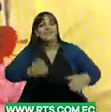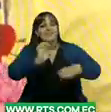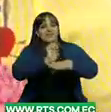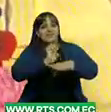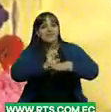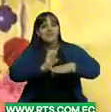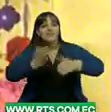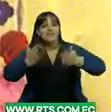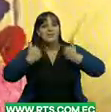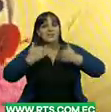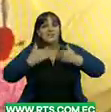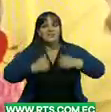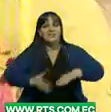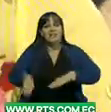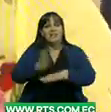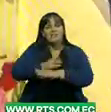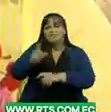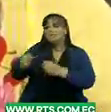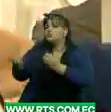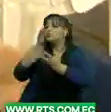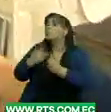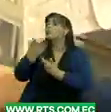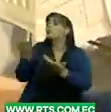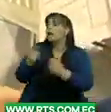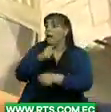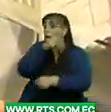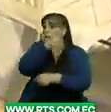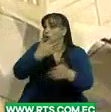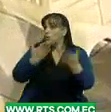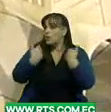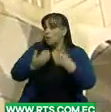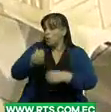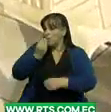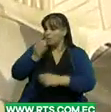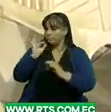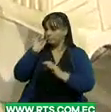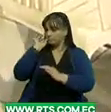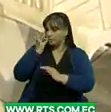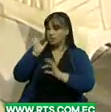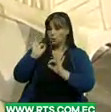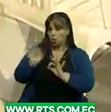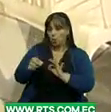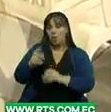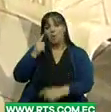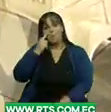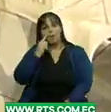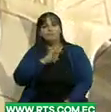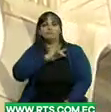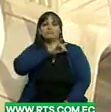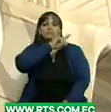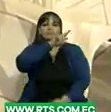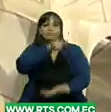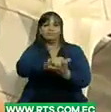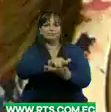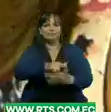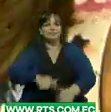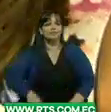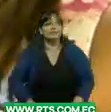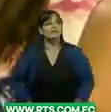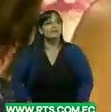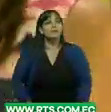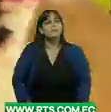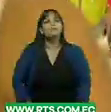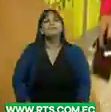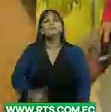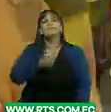voy a degustar de un arroz marinero. Vengo todos los años porque me encanta la tradición y los alimentos. Y la verdad